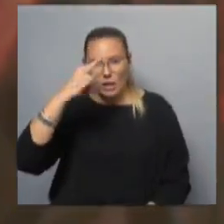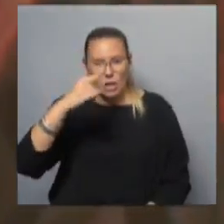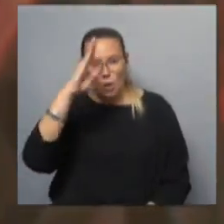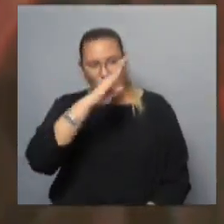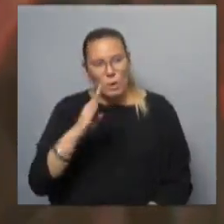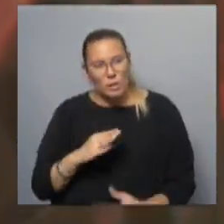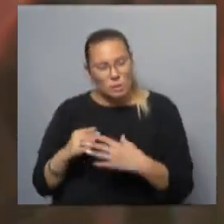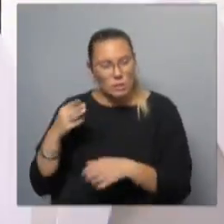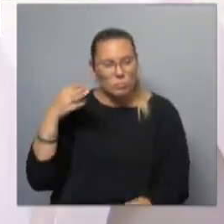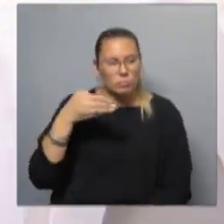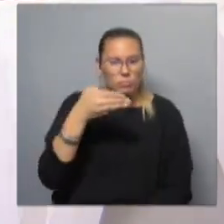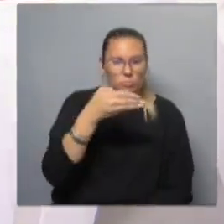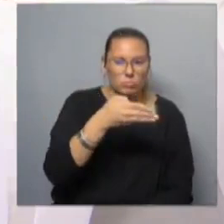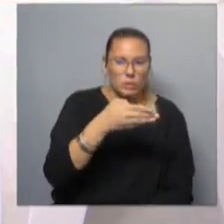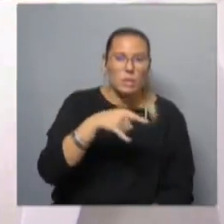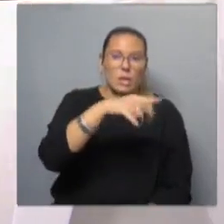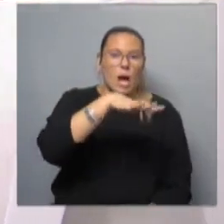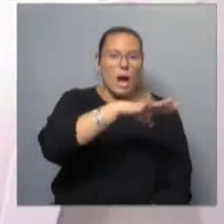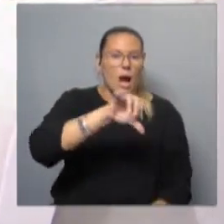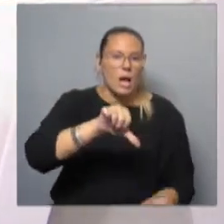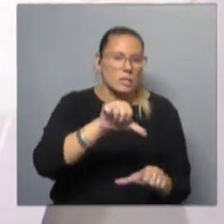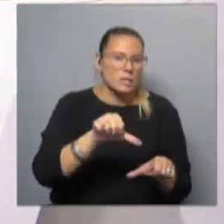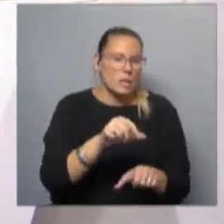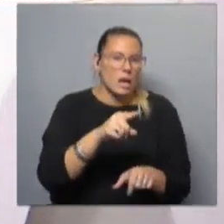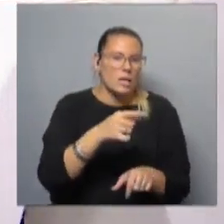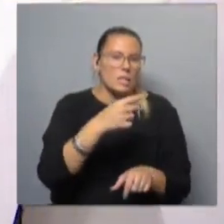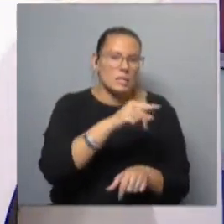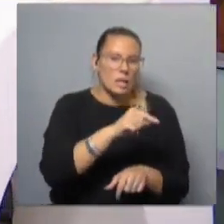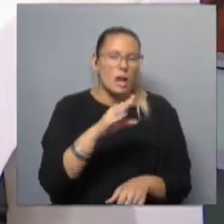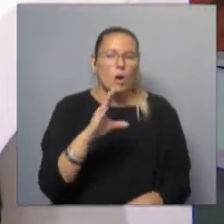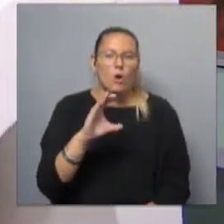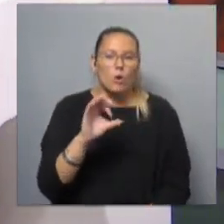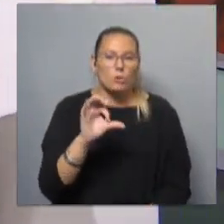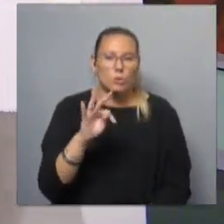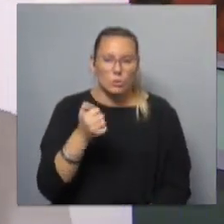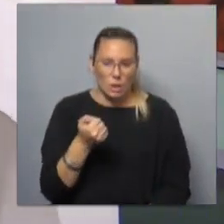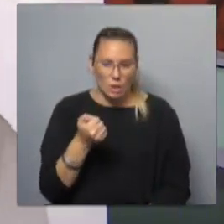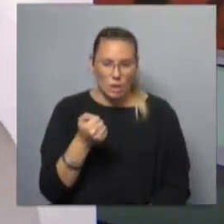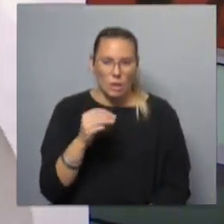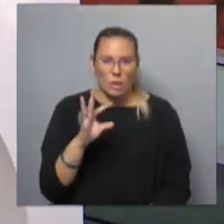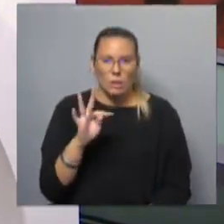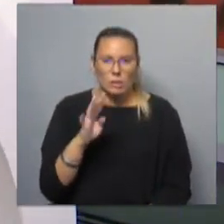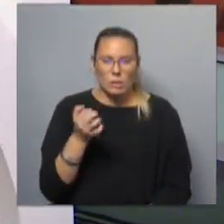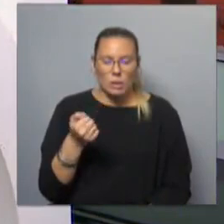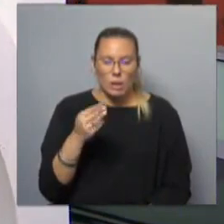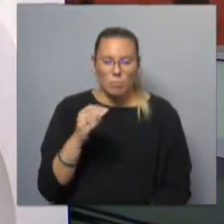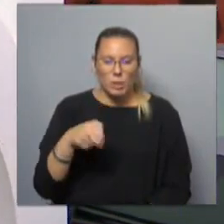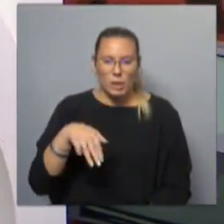Brasil y lo procesaban en los saladeros de Brasil. Entonces, Pascual Costa, Pedro Trapani,